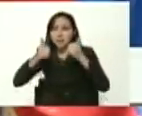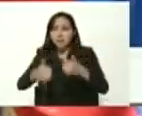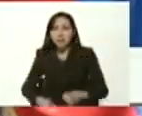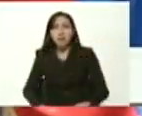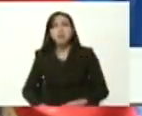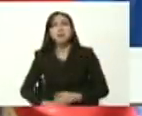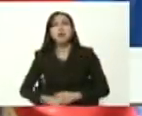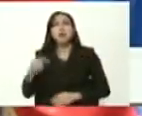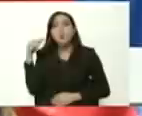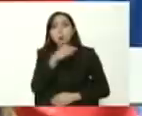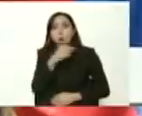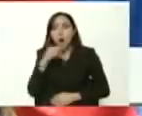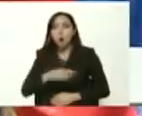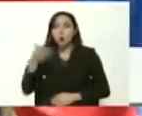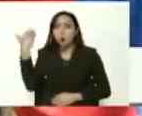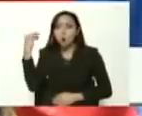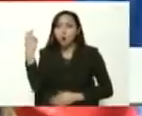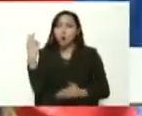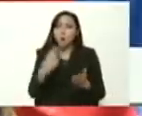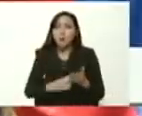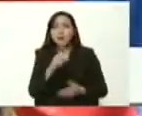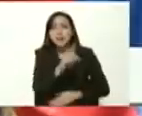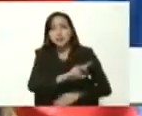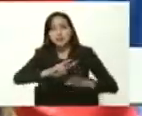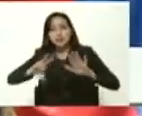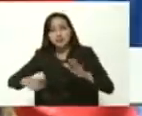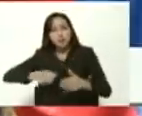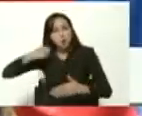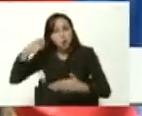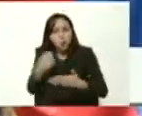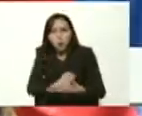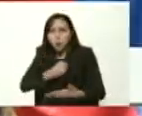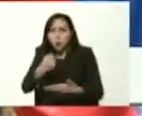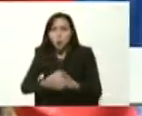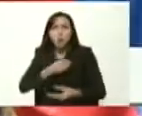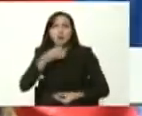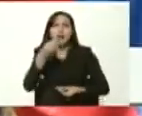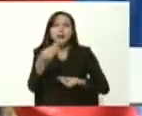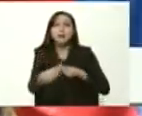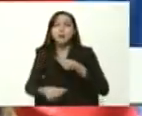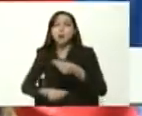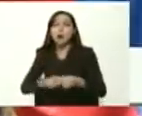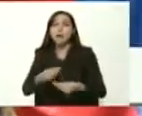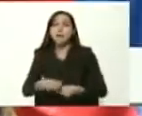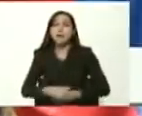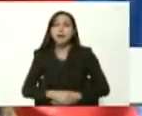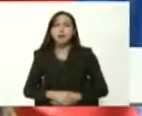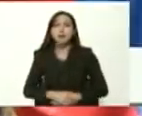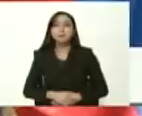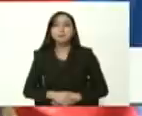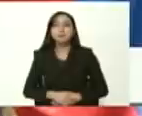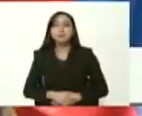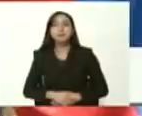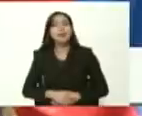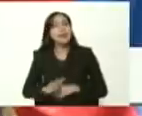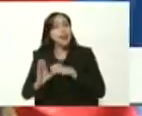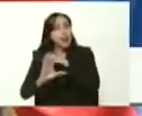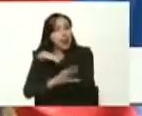año 2017, como es la lucha implacable, férrea, contra la